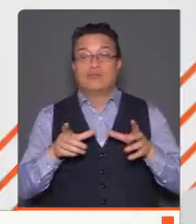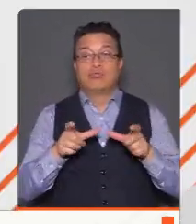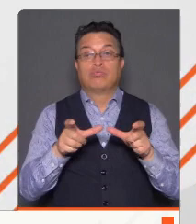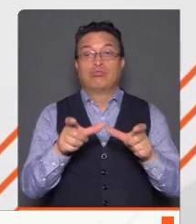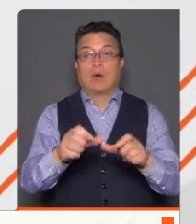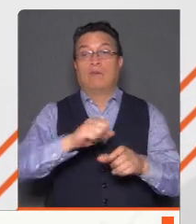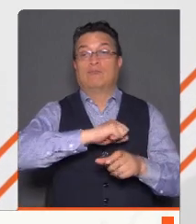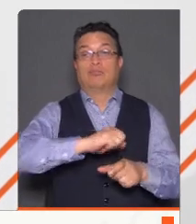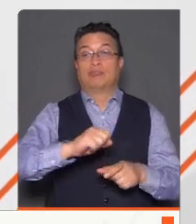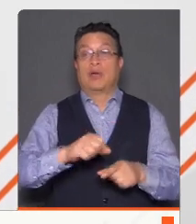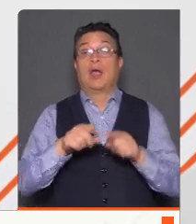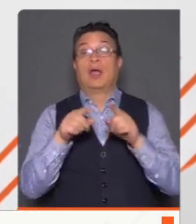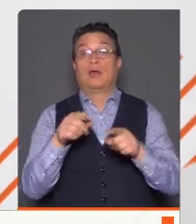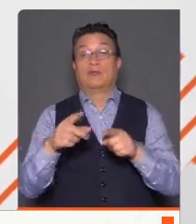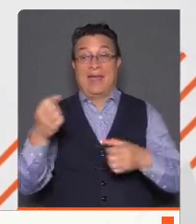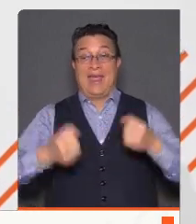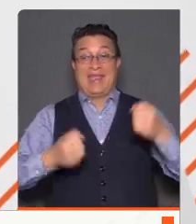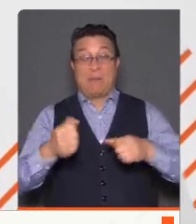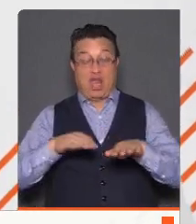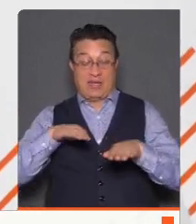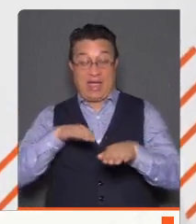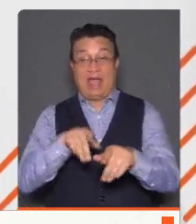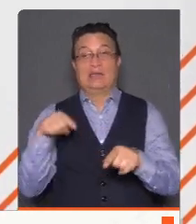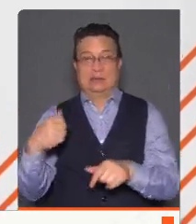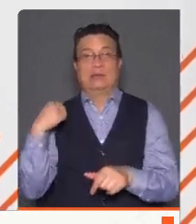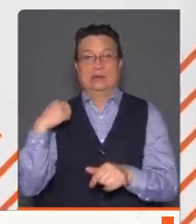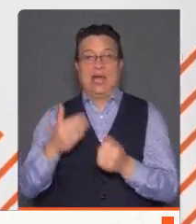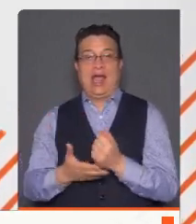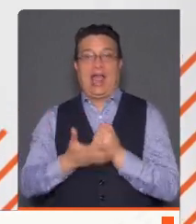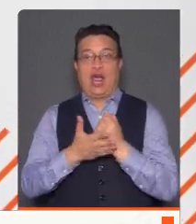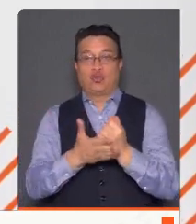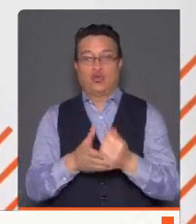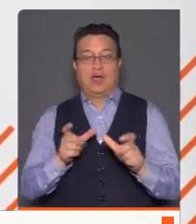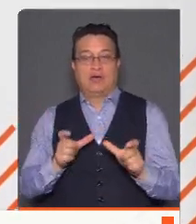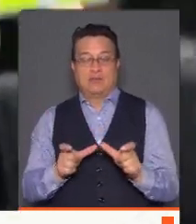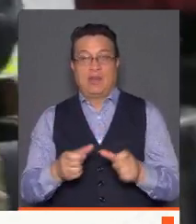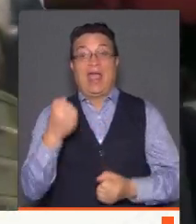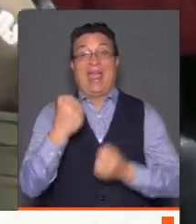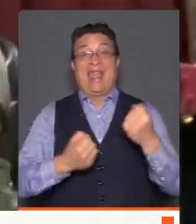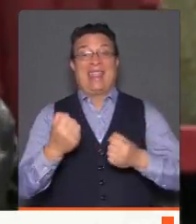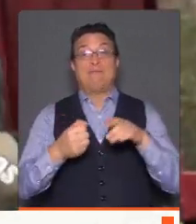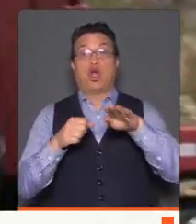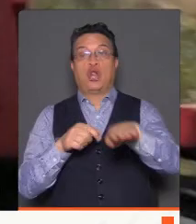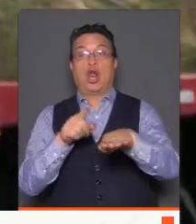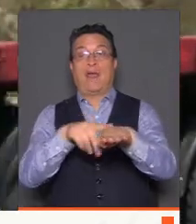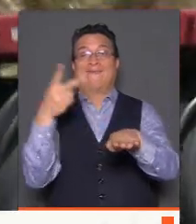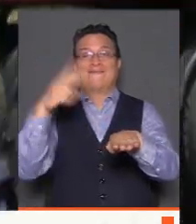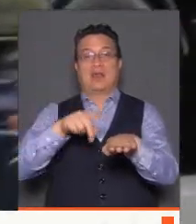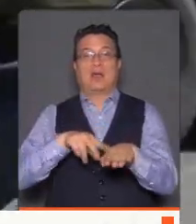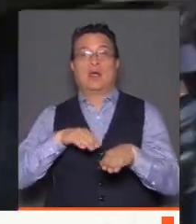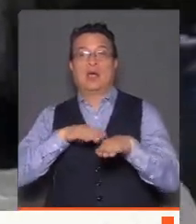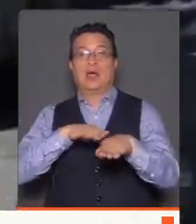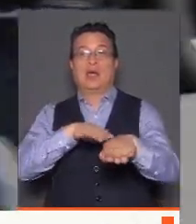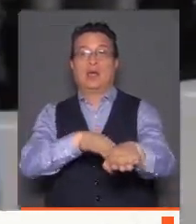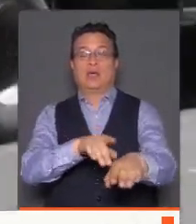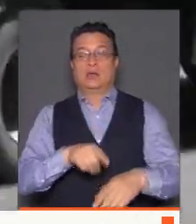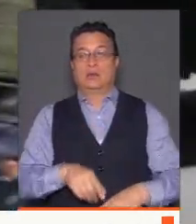Los ocupantes de una camioneta eran escolta y además utilizaban un camión como señuelo.